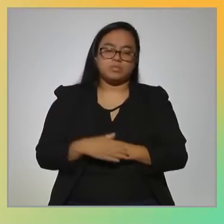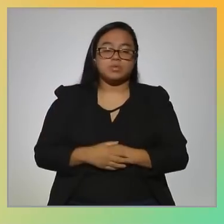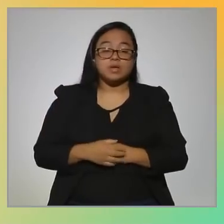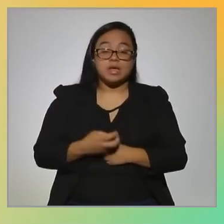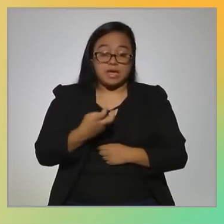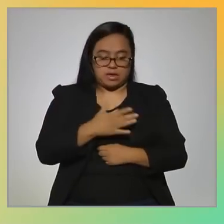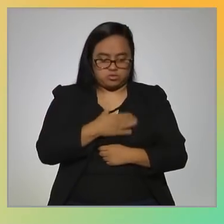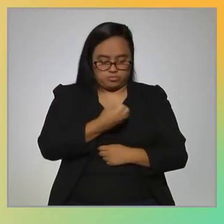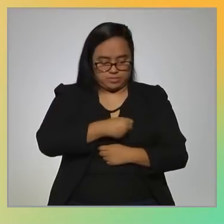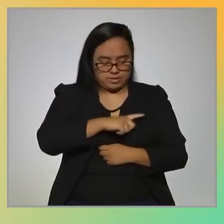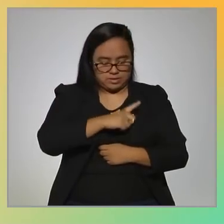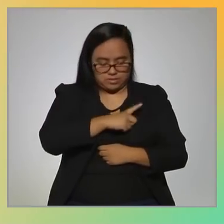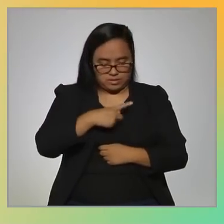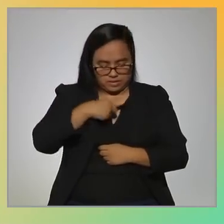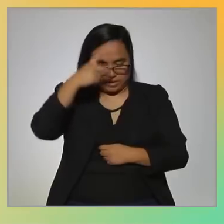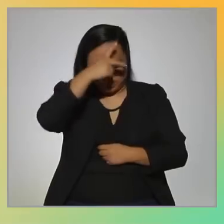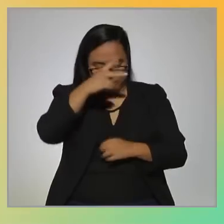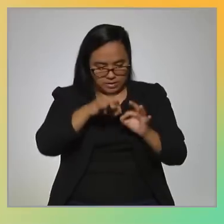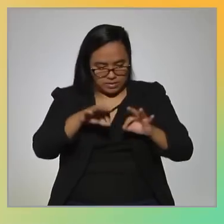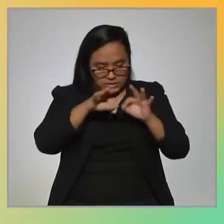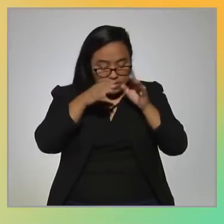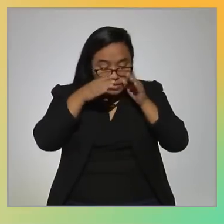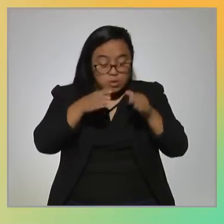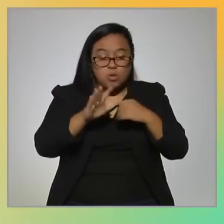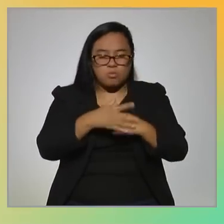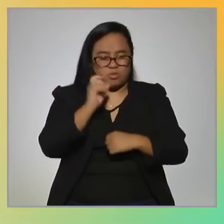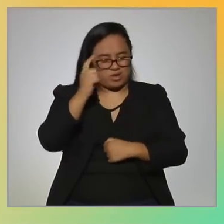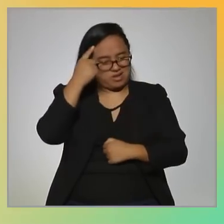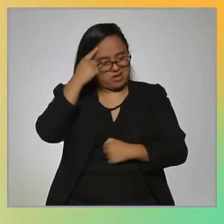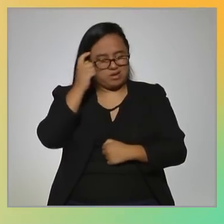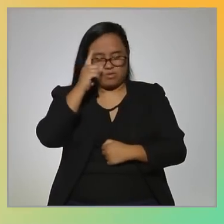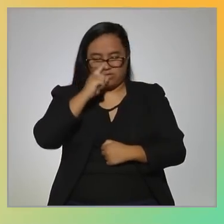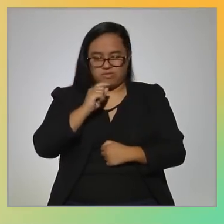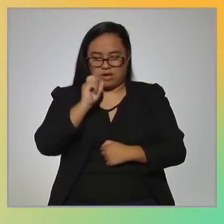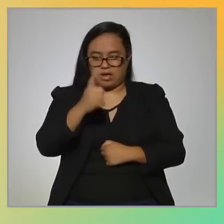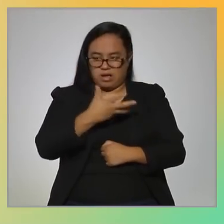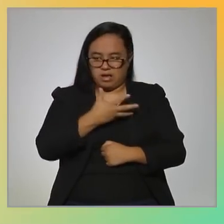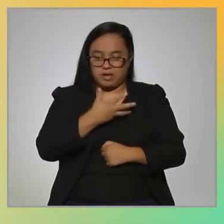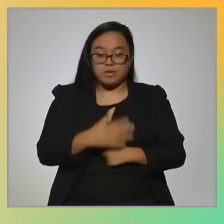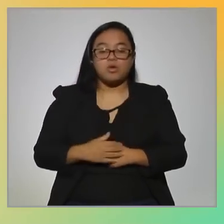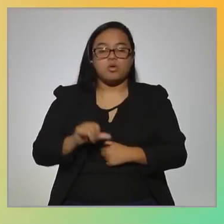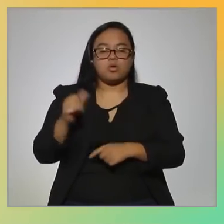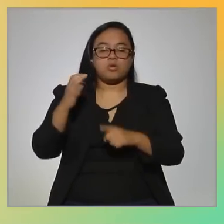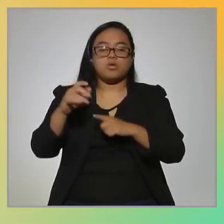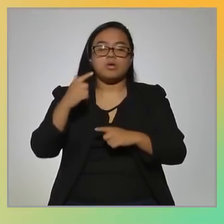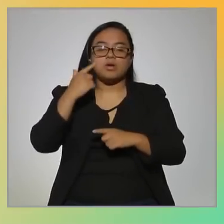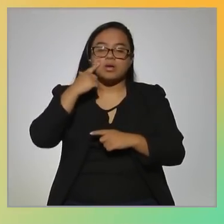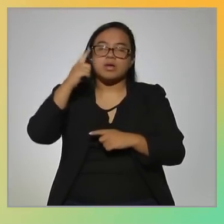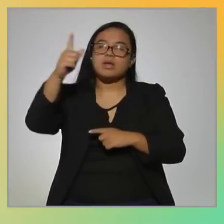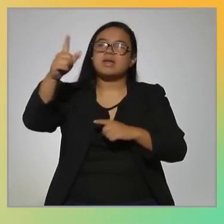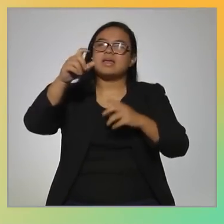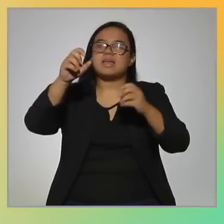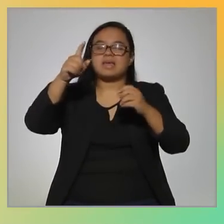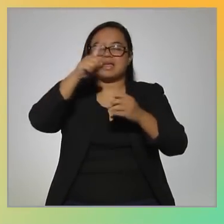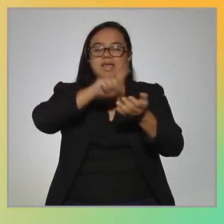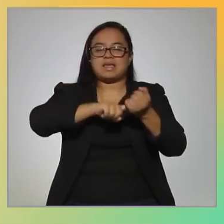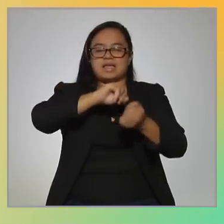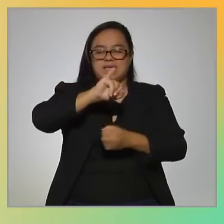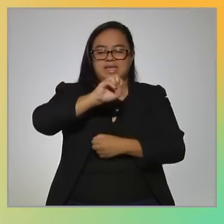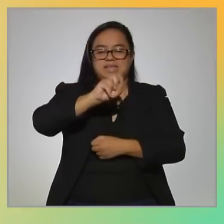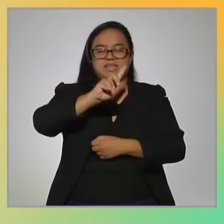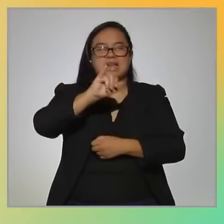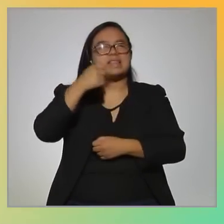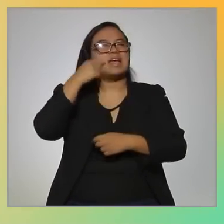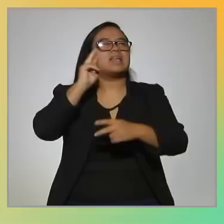mi salud mental porque algo no anda bien. Mercedes Martínez, iré a ver auroras boreales a